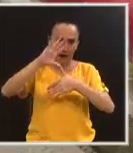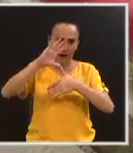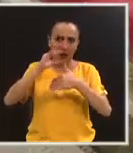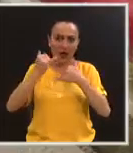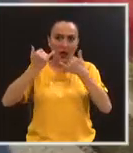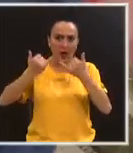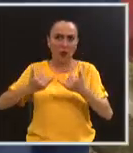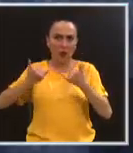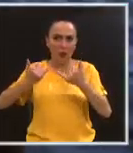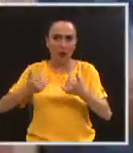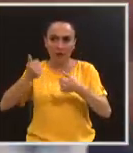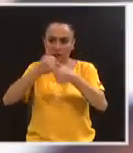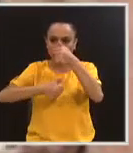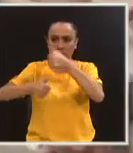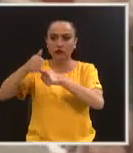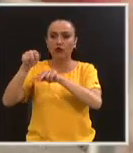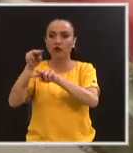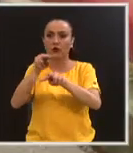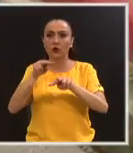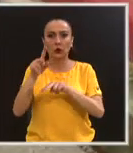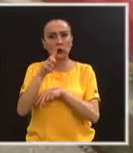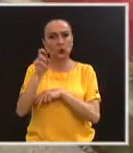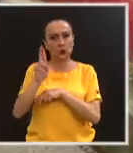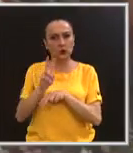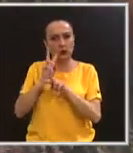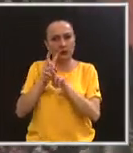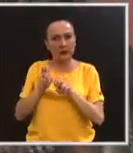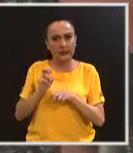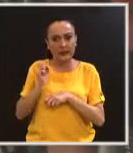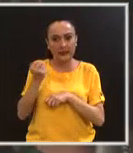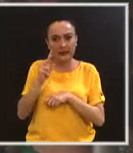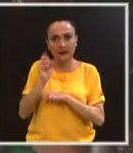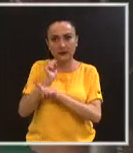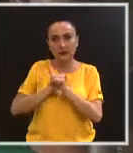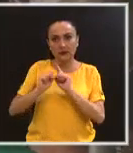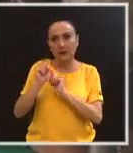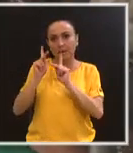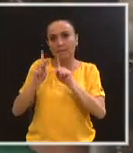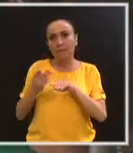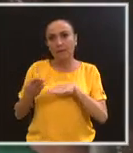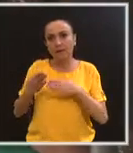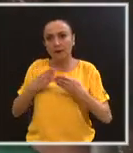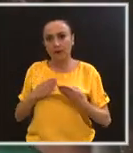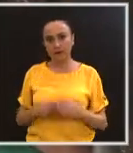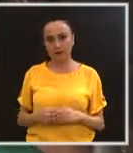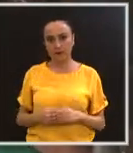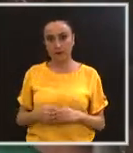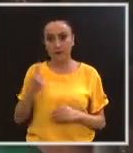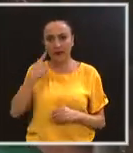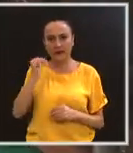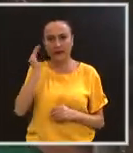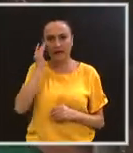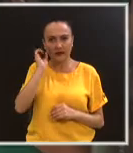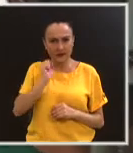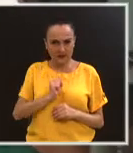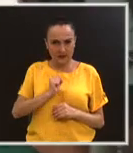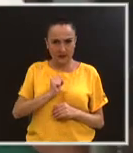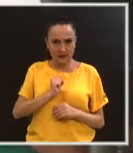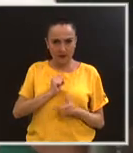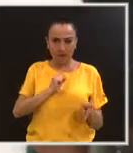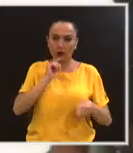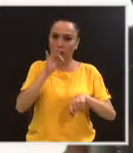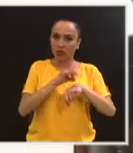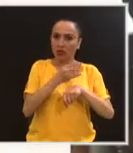actualmente el ente rector en Costa Rica analiza 13 casos de personas fallecidas para determinar si fueron por